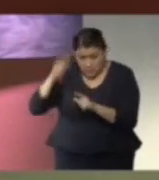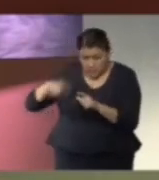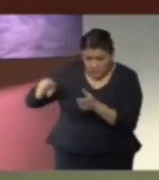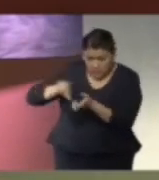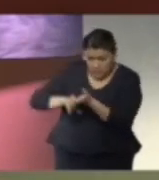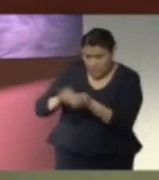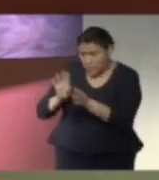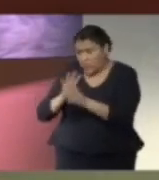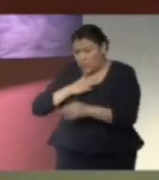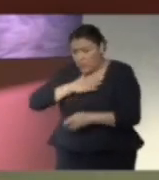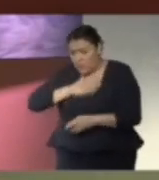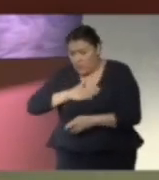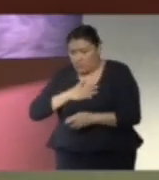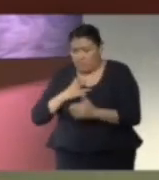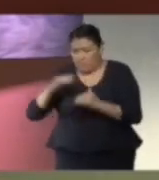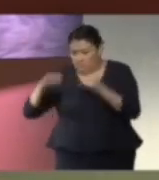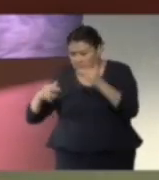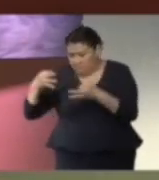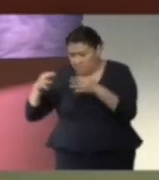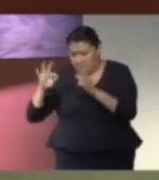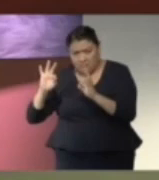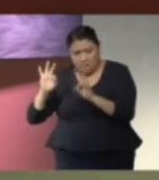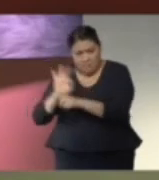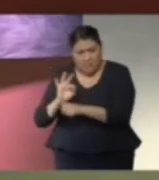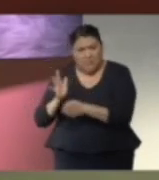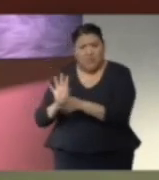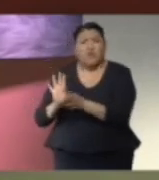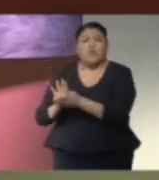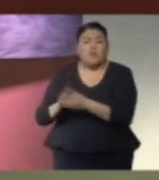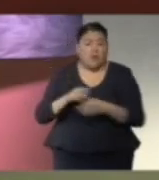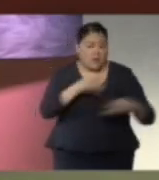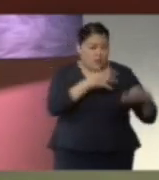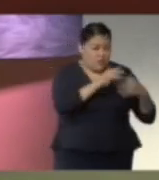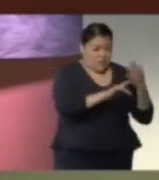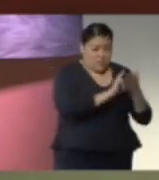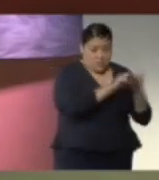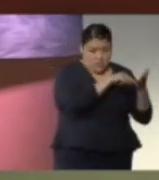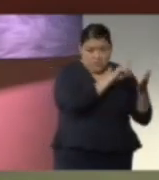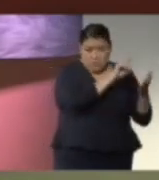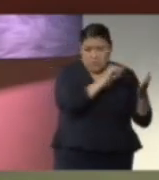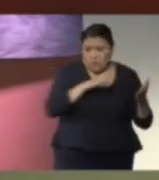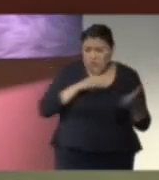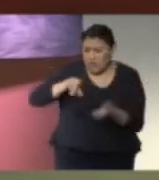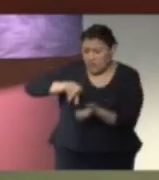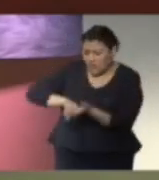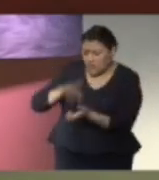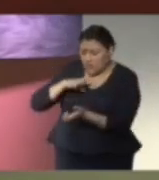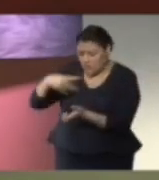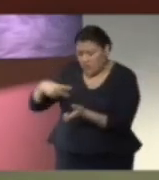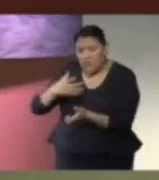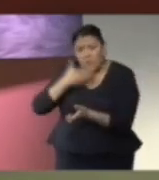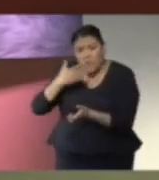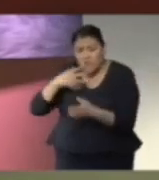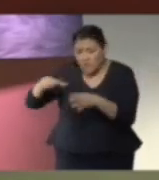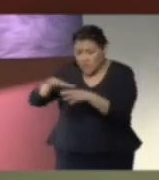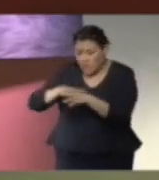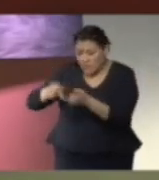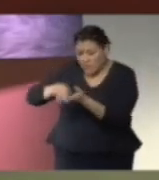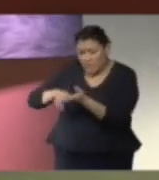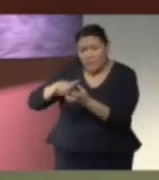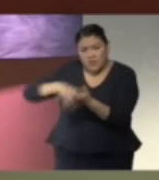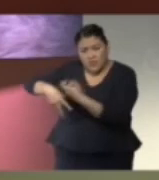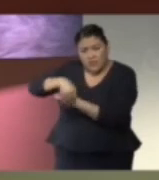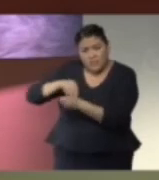de hacer justicia y hay una serie de prácticas que están tratando de procurar y hacer su justicia y de producir su justicia en